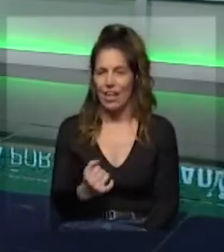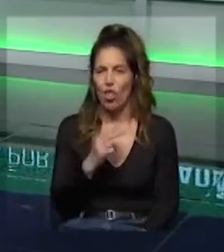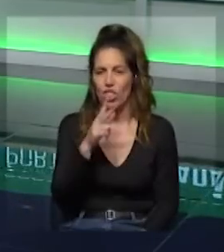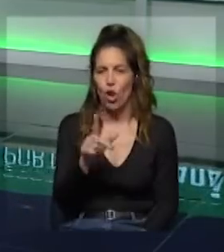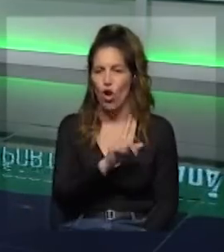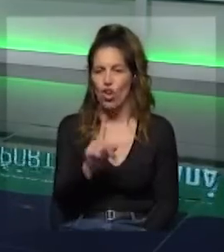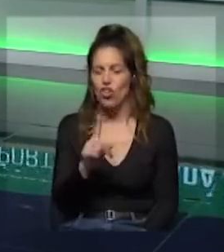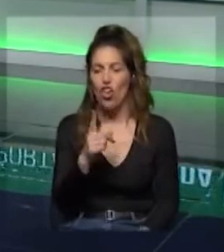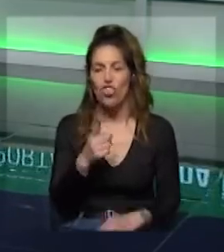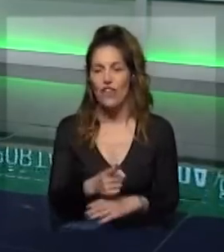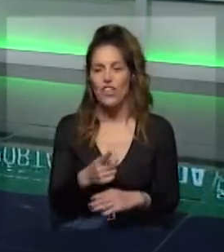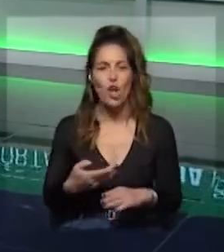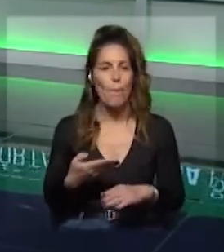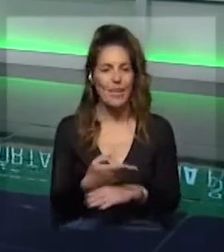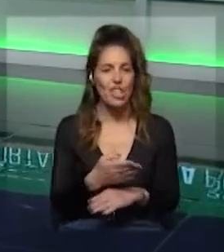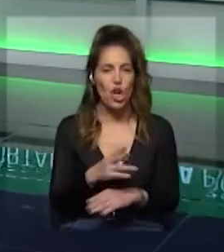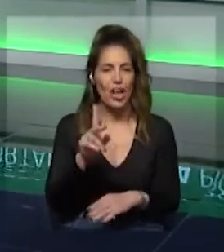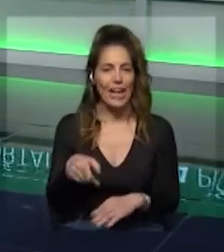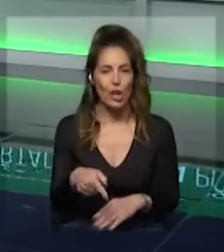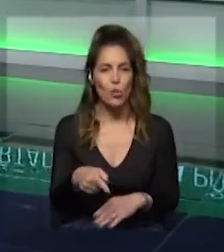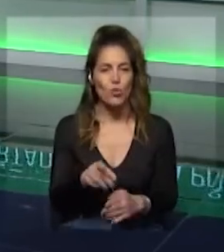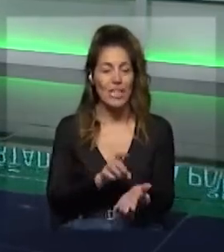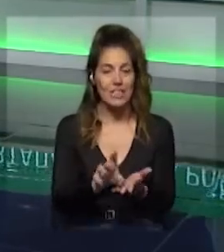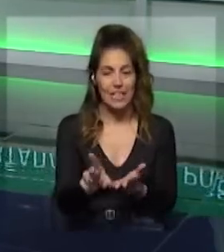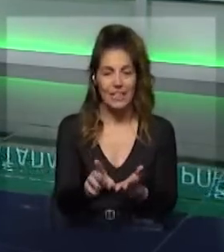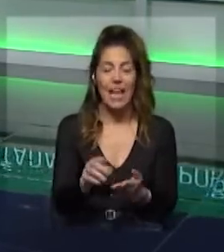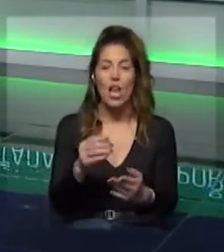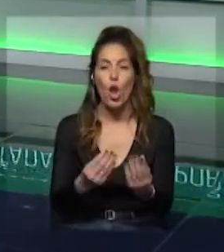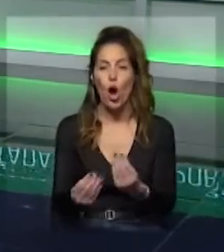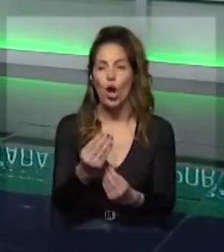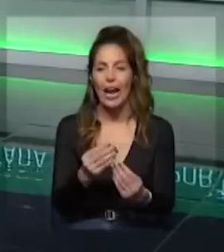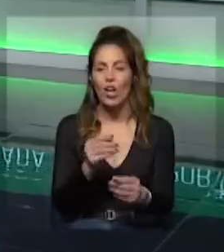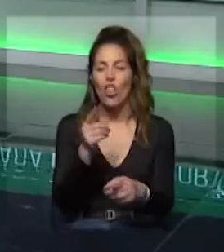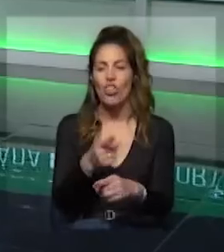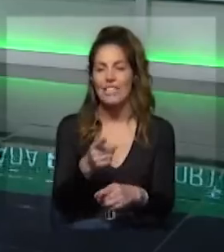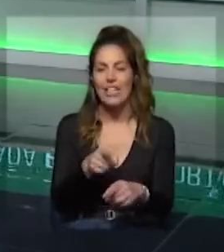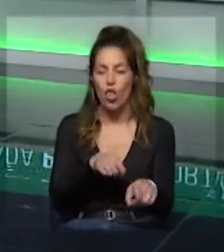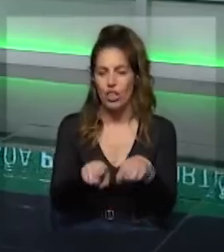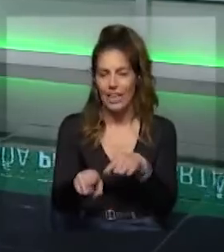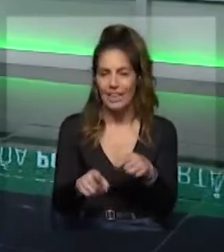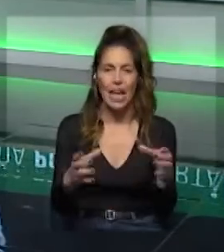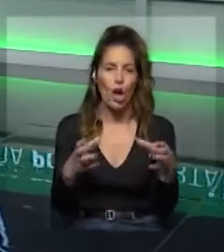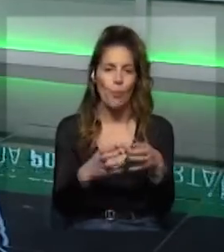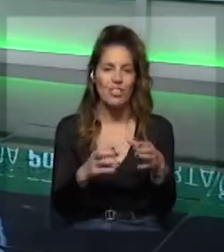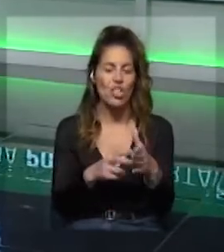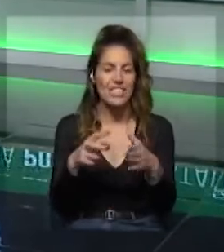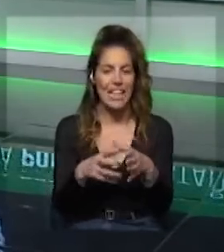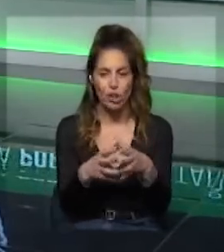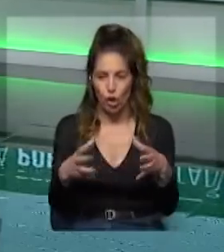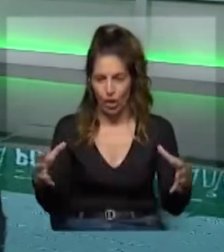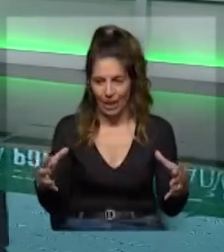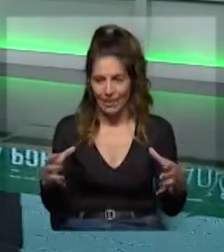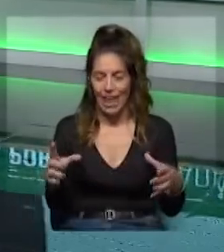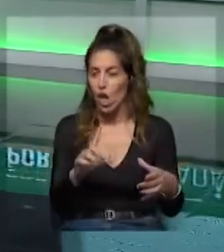no definió ni pidió que cesan los cargos de indignados de forma directa de los delegados uruguayos en la comisión técnica mixta de salto grande